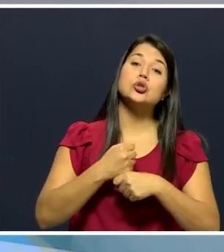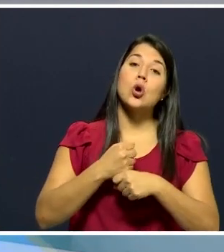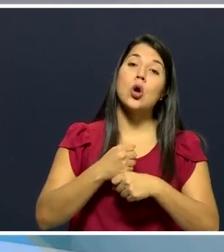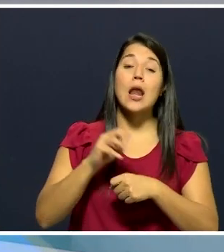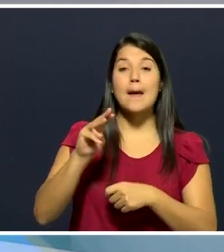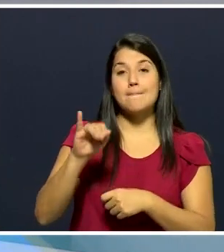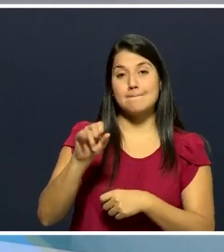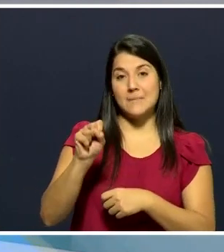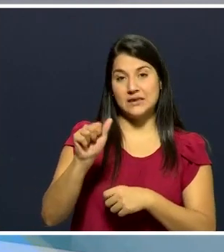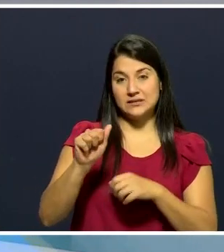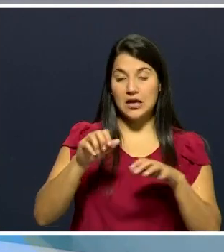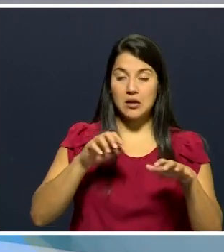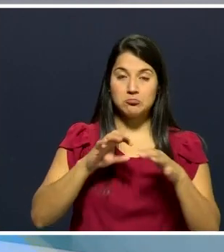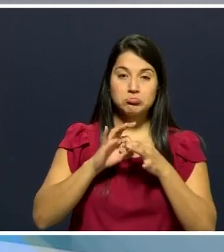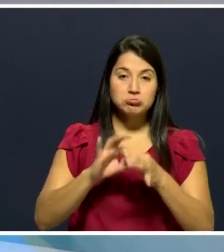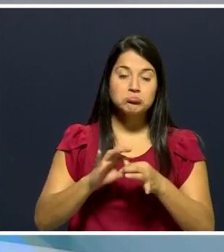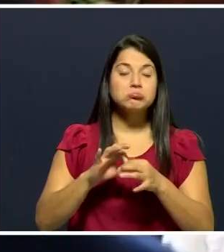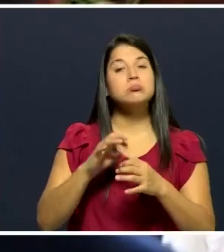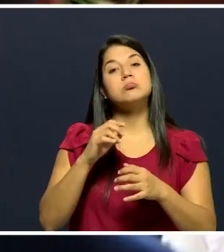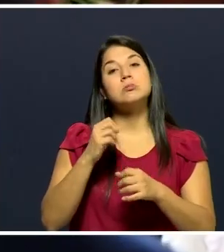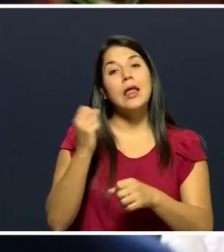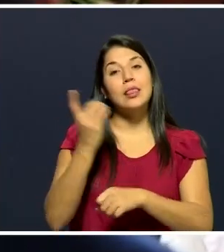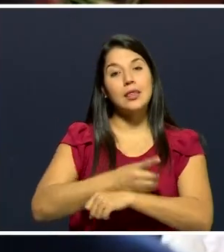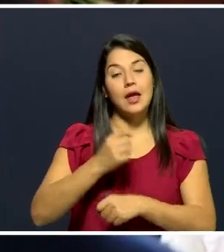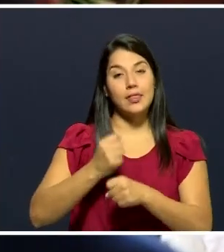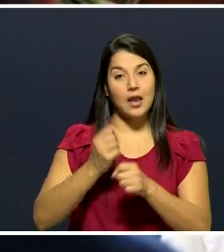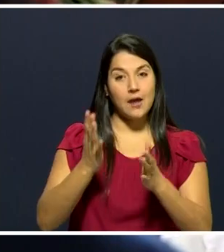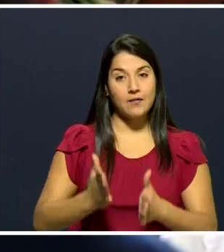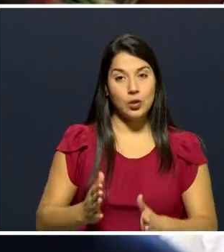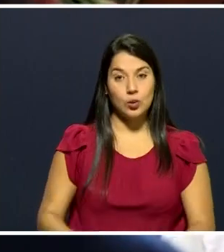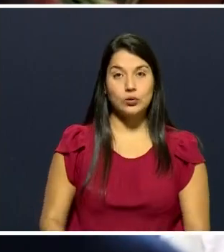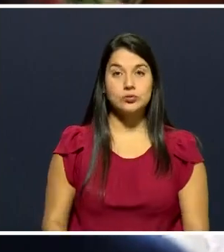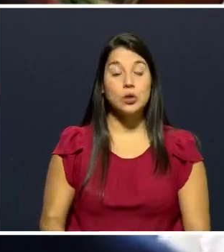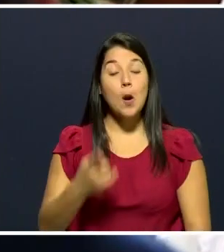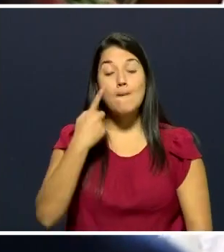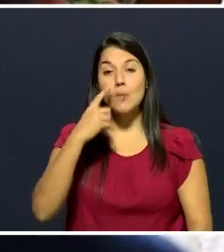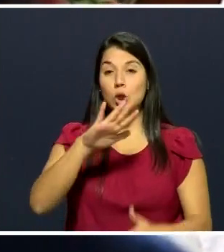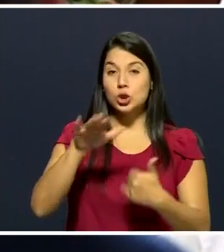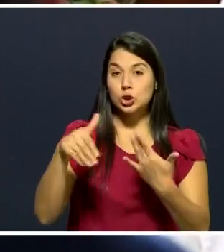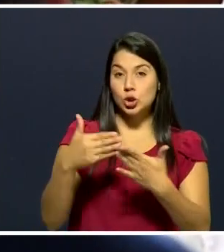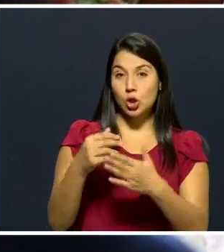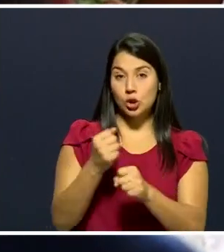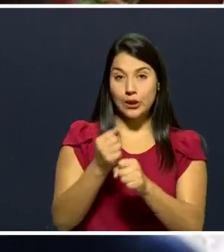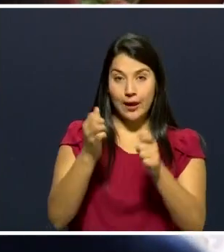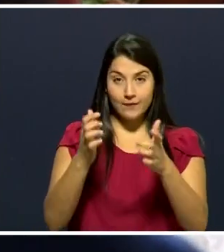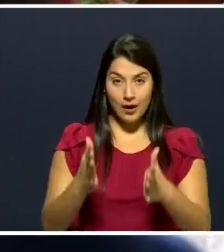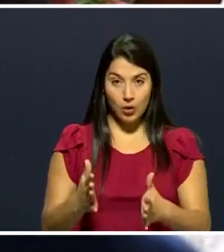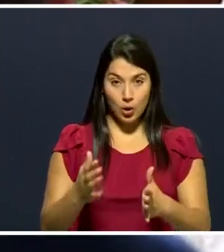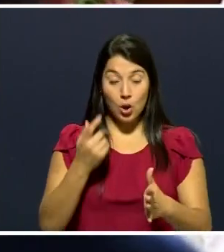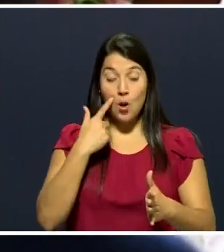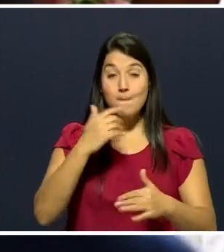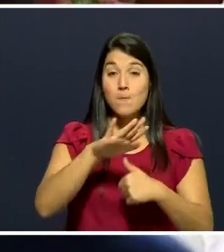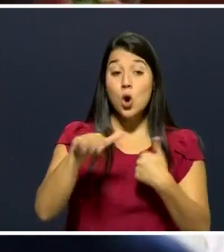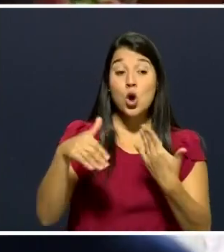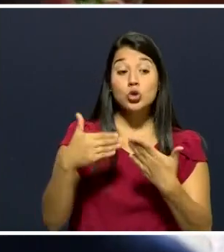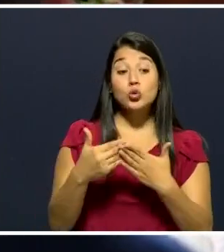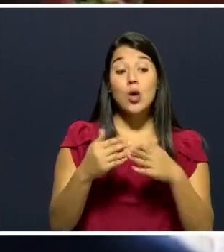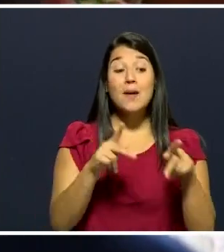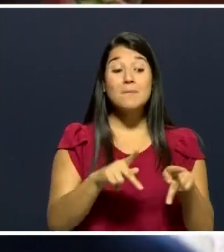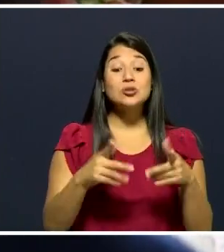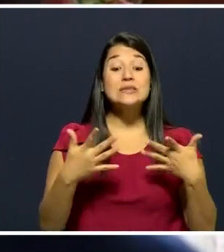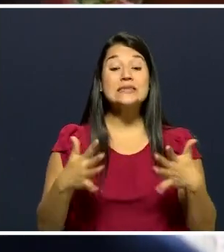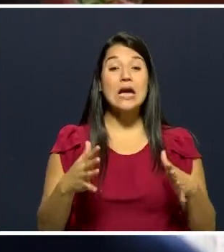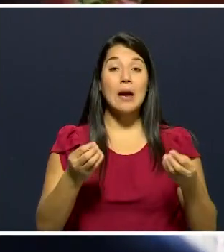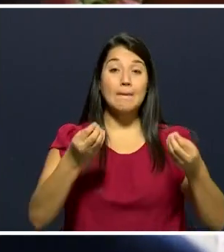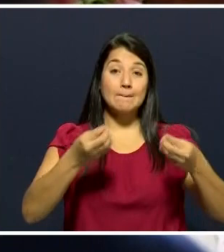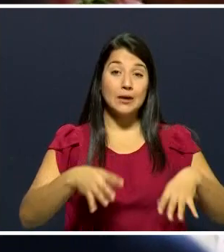misa por el Día del Trabajador. Por todos los trabajadores, por todos aquellos que han perdido el empleo,